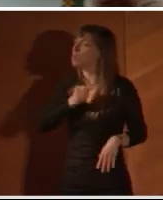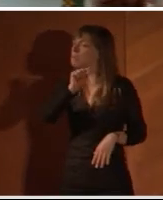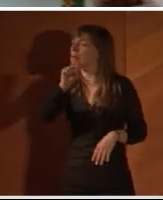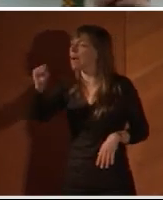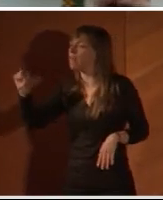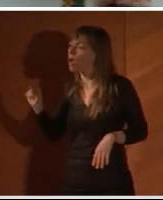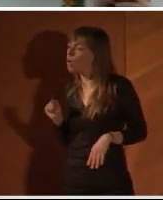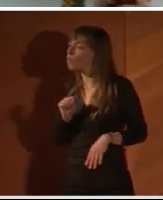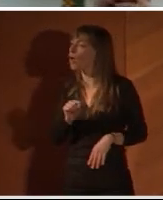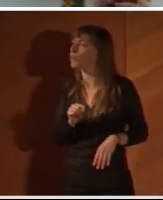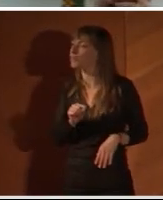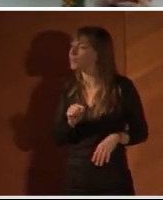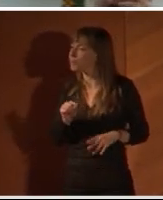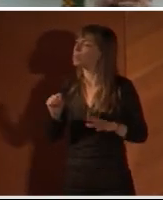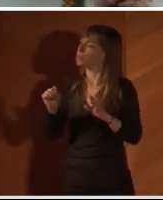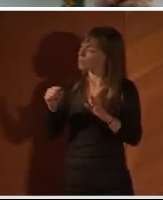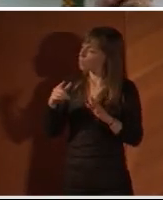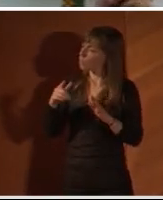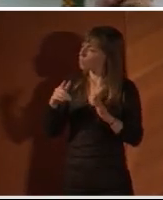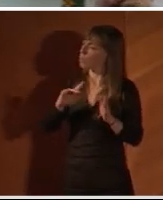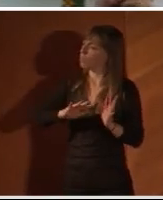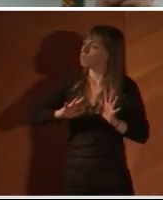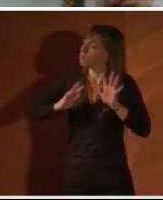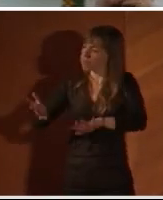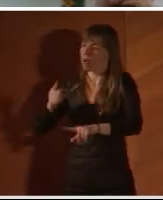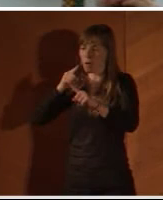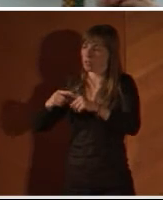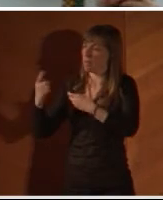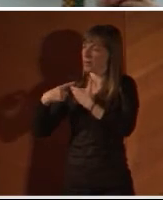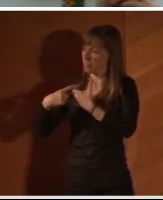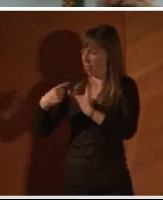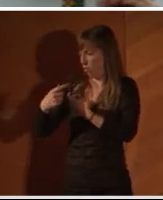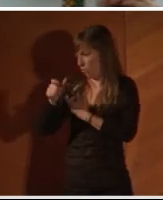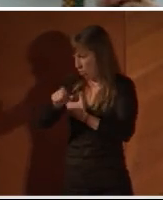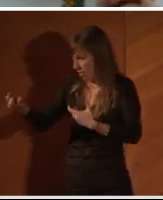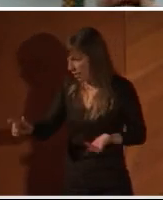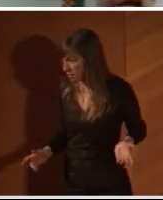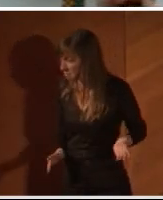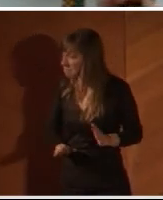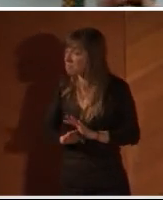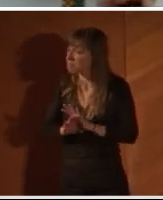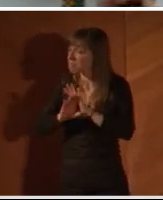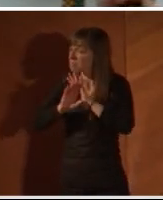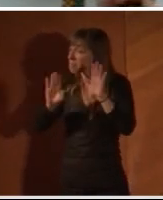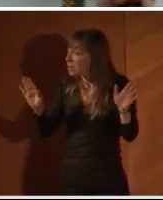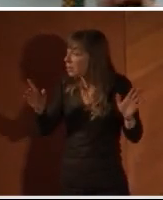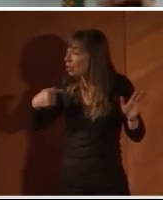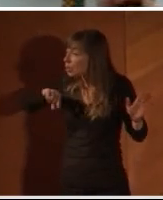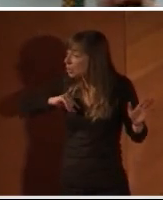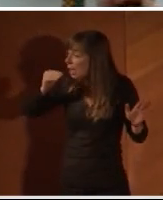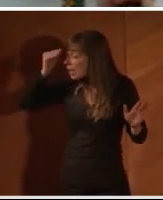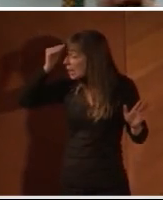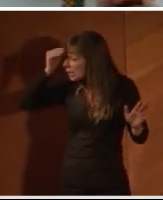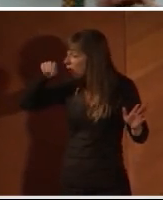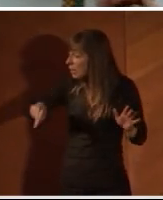también se produzcan procesos de participación ciudadana. Simplemente creemos que